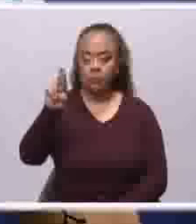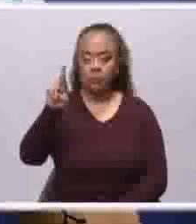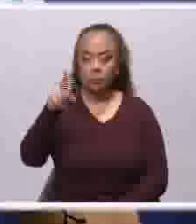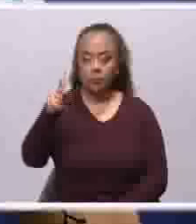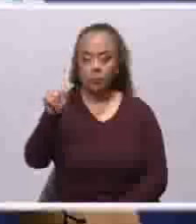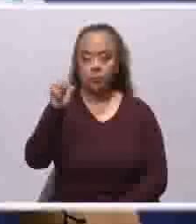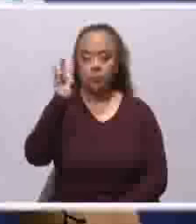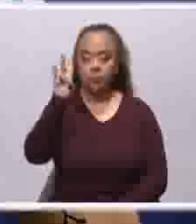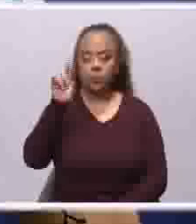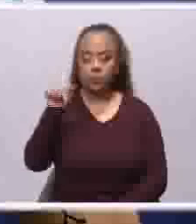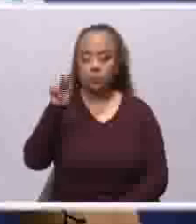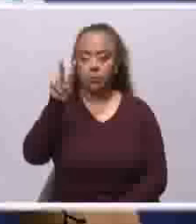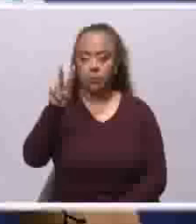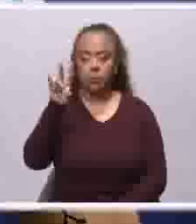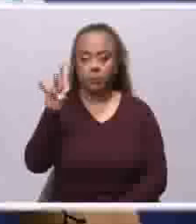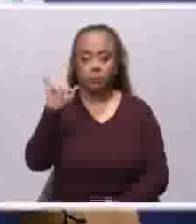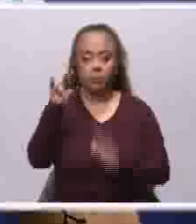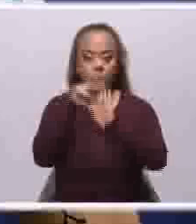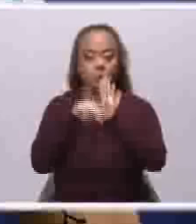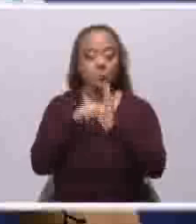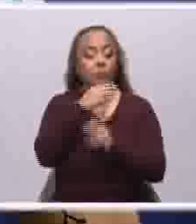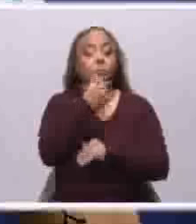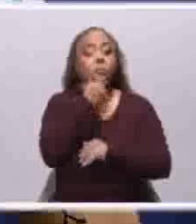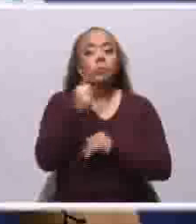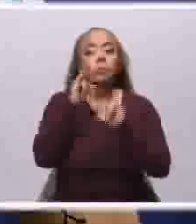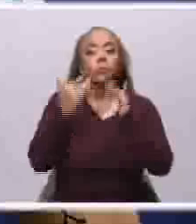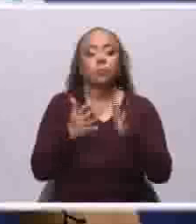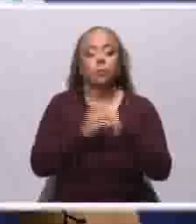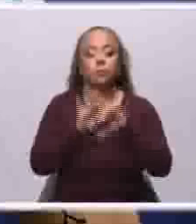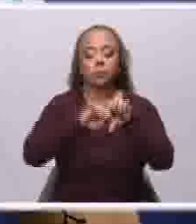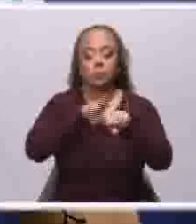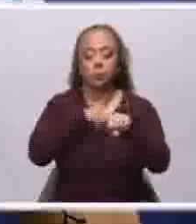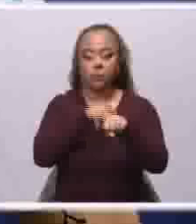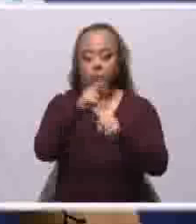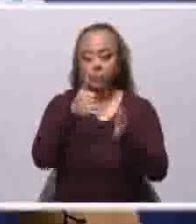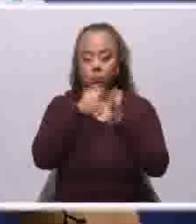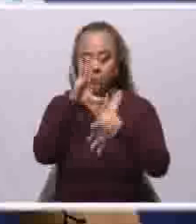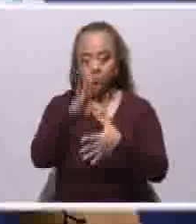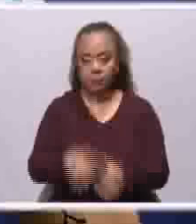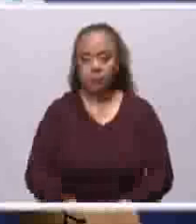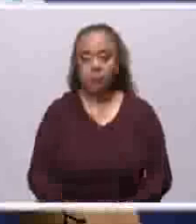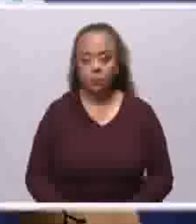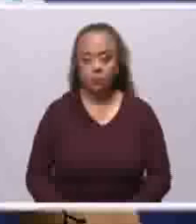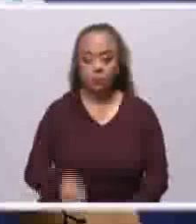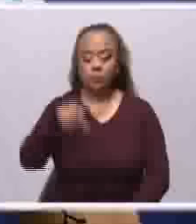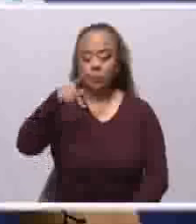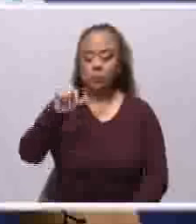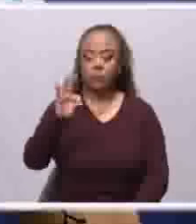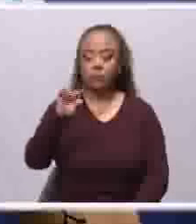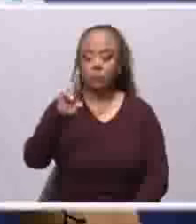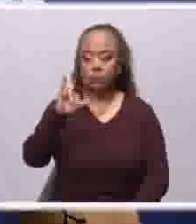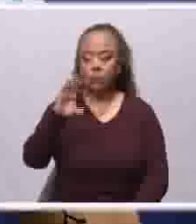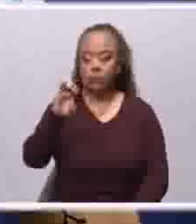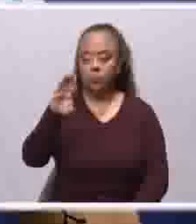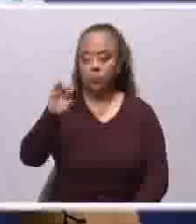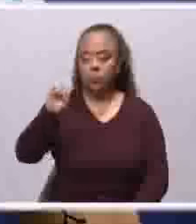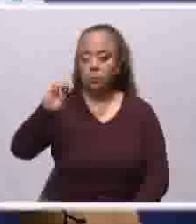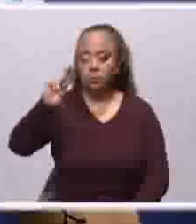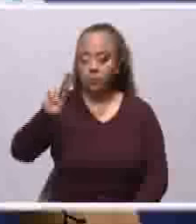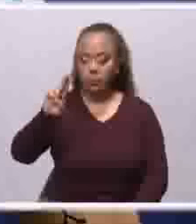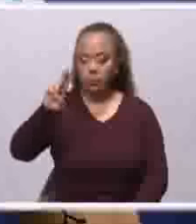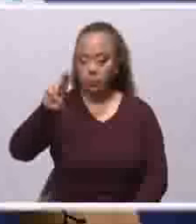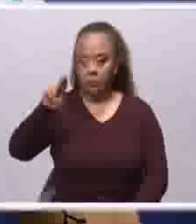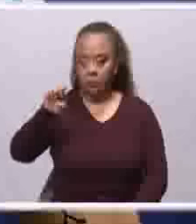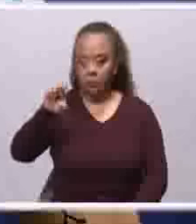sofa score como calificación y el mejor jugador de la selección durante esta copa América Patrick sequeira Tenía que estar presente